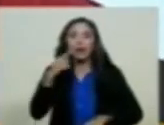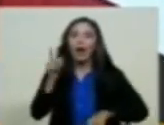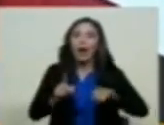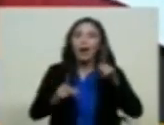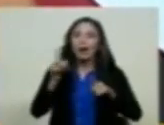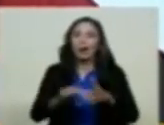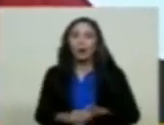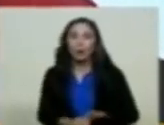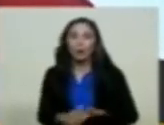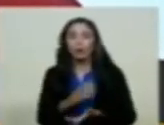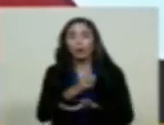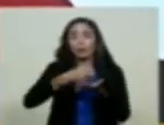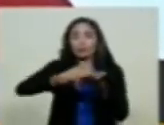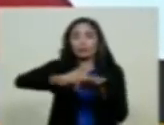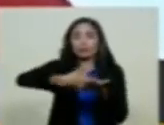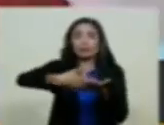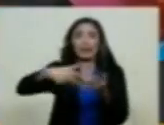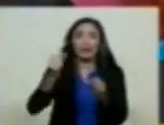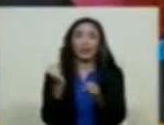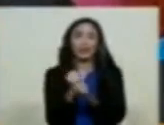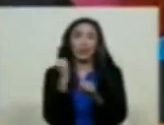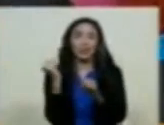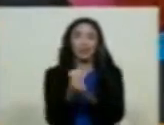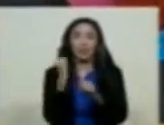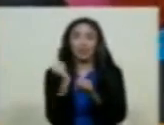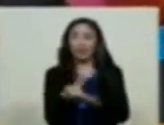nos han regresado del esclavismo.